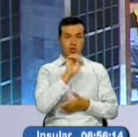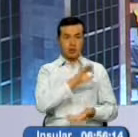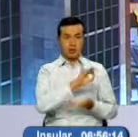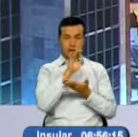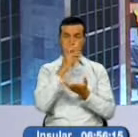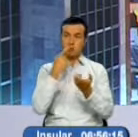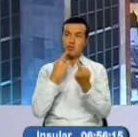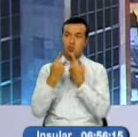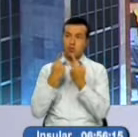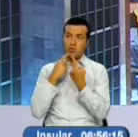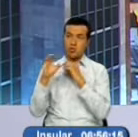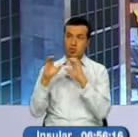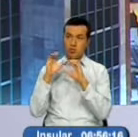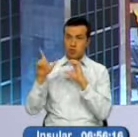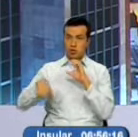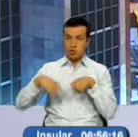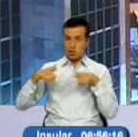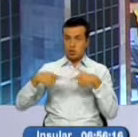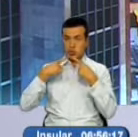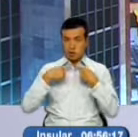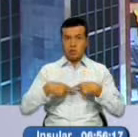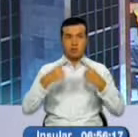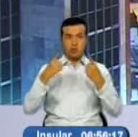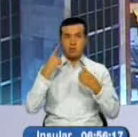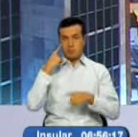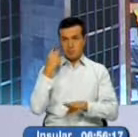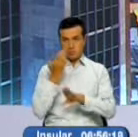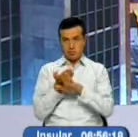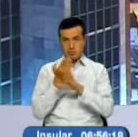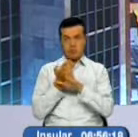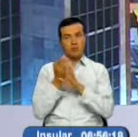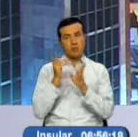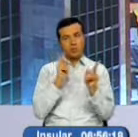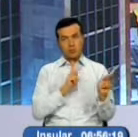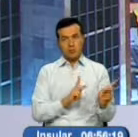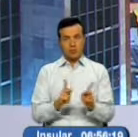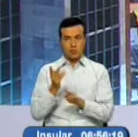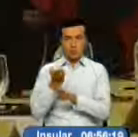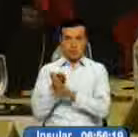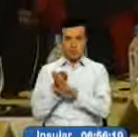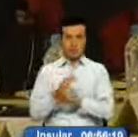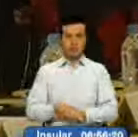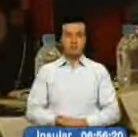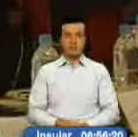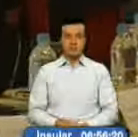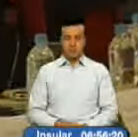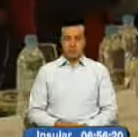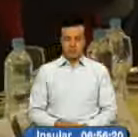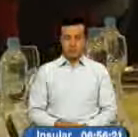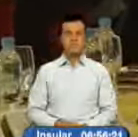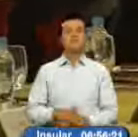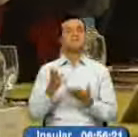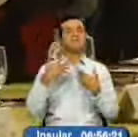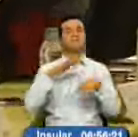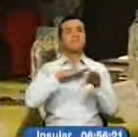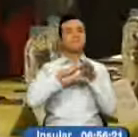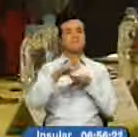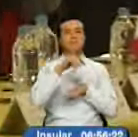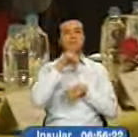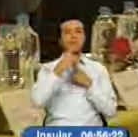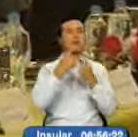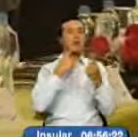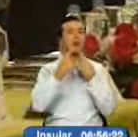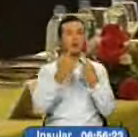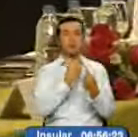esta organización indígena, que además detalló que también presentarán algunos planteamientos. Tras la invitación de diálogo